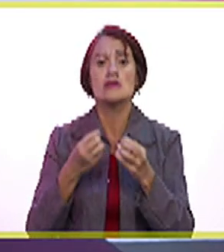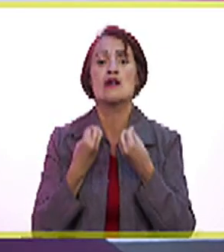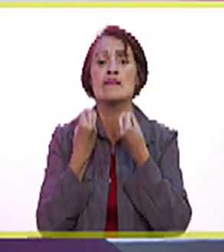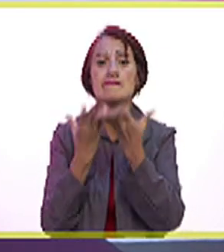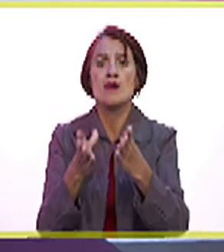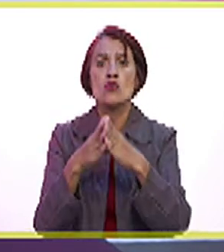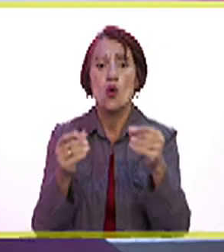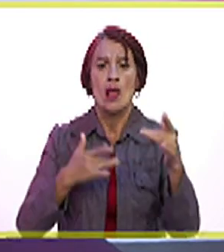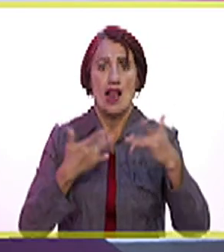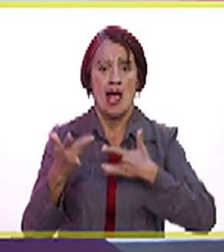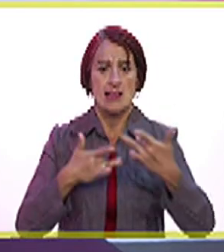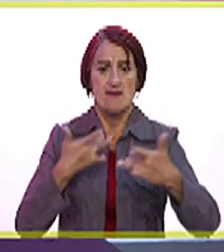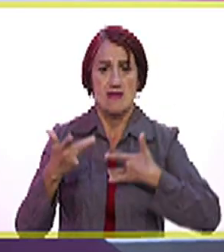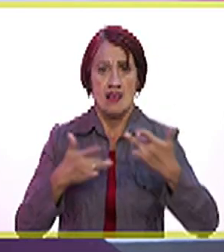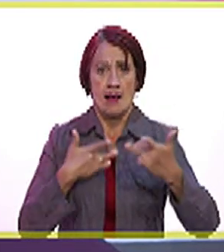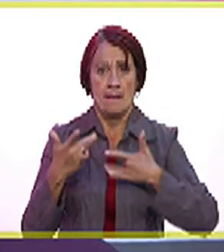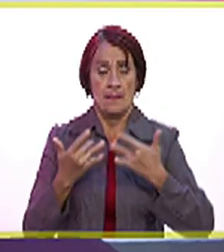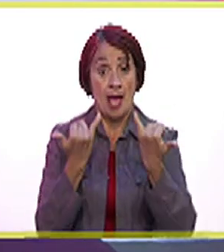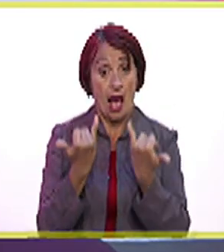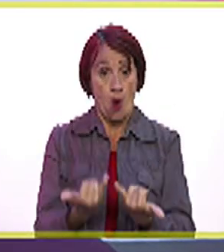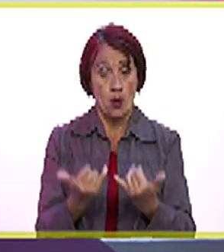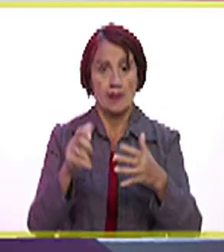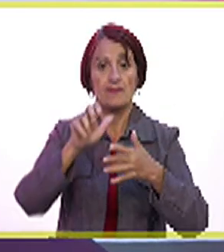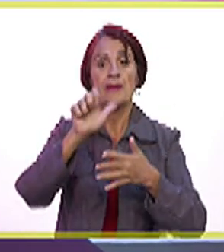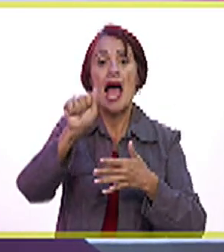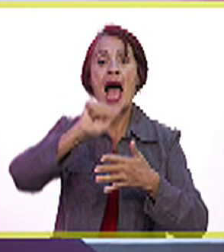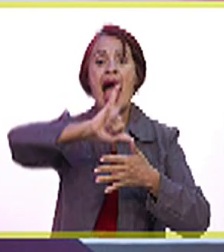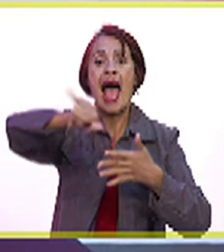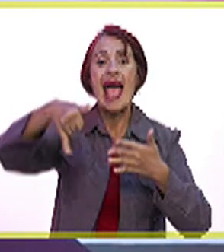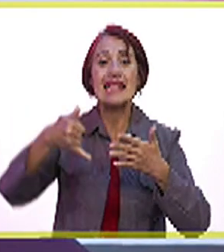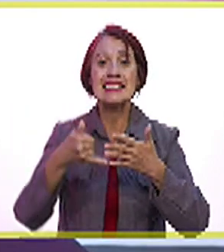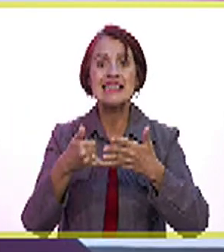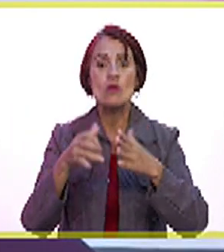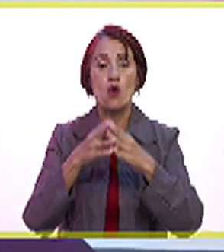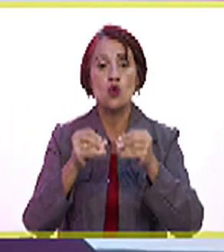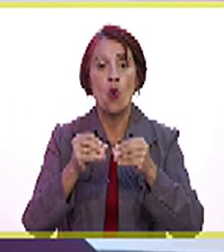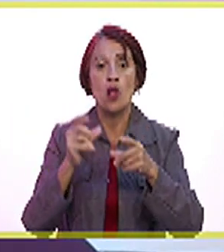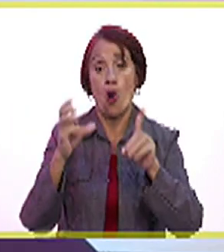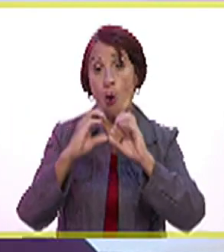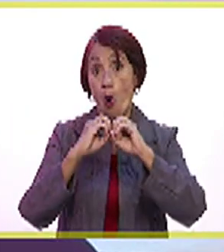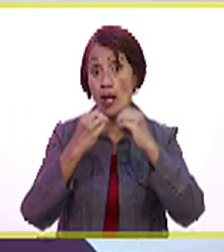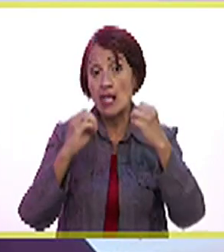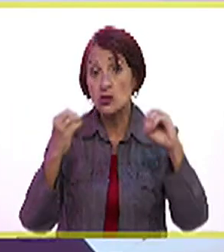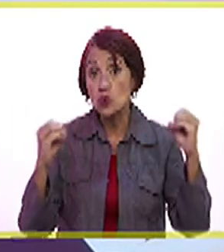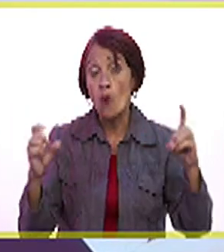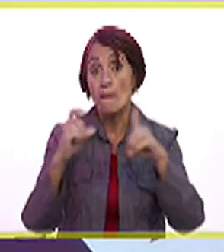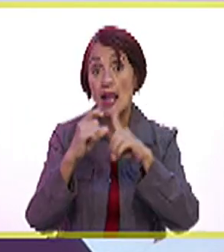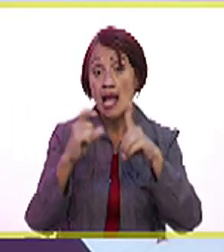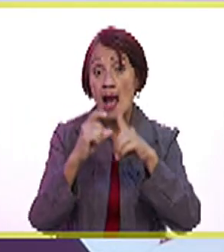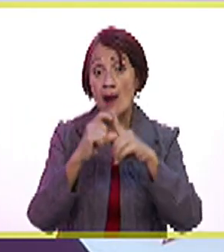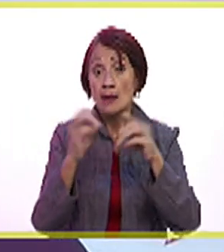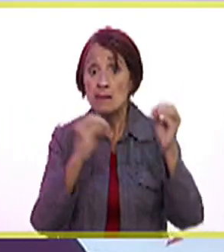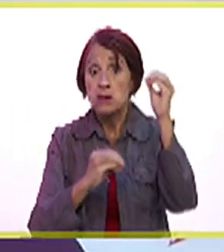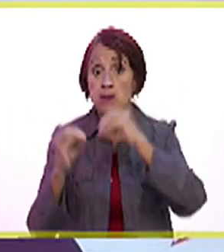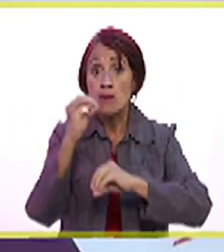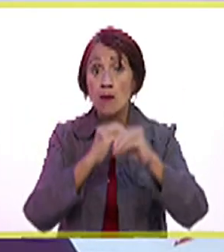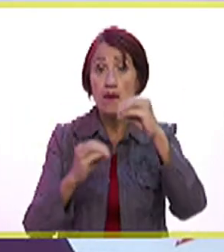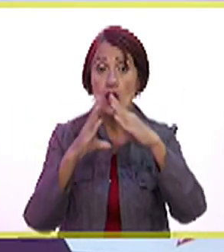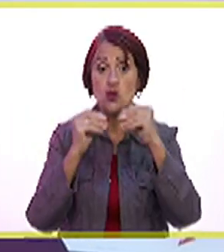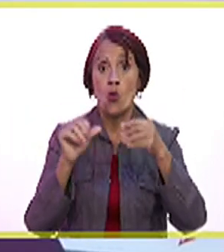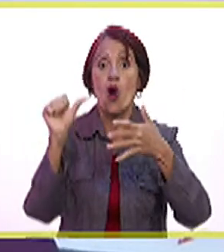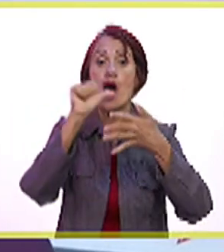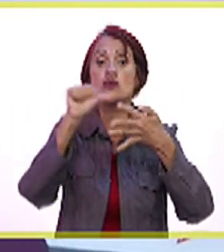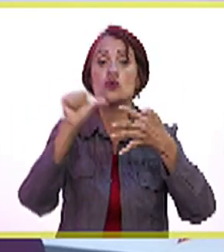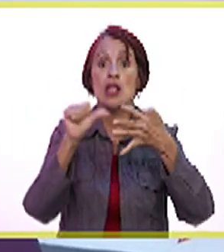las actividades. Ahora, los adjetivos es una parte de la oración o clase de palabras que forman o complementan al